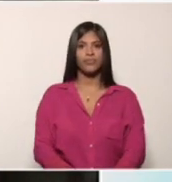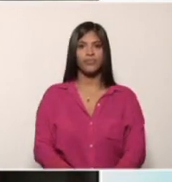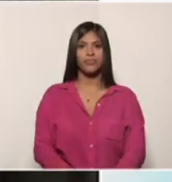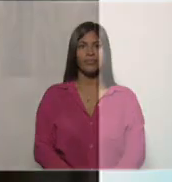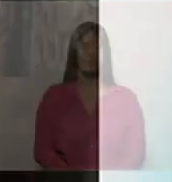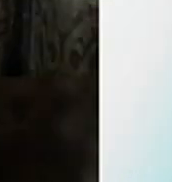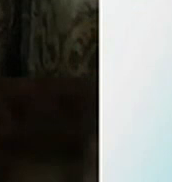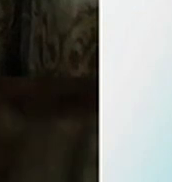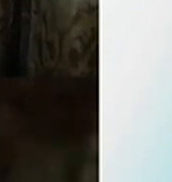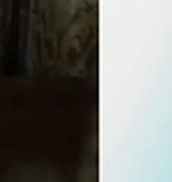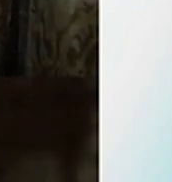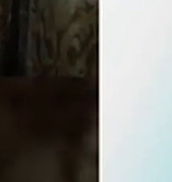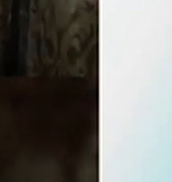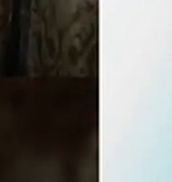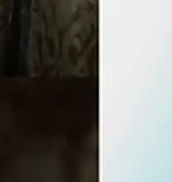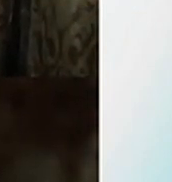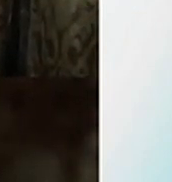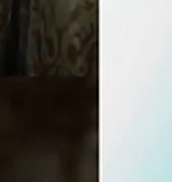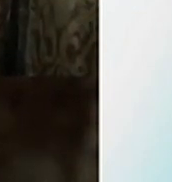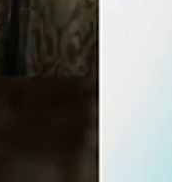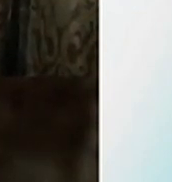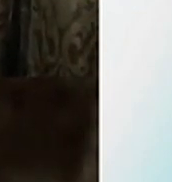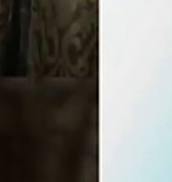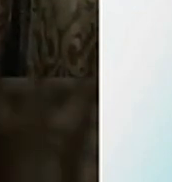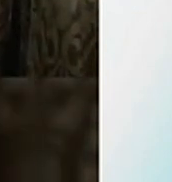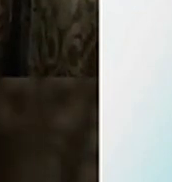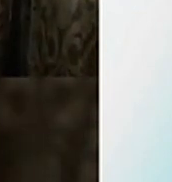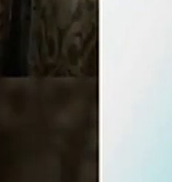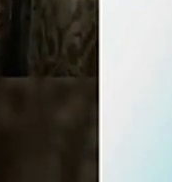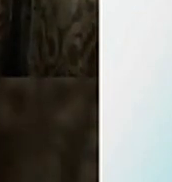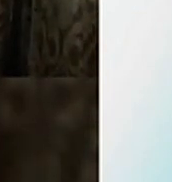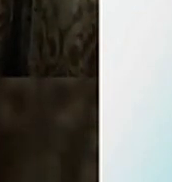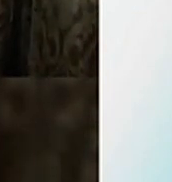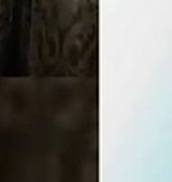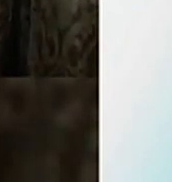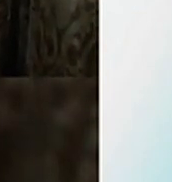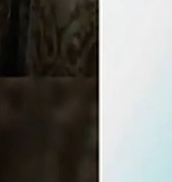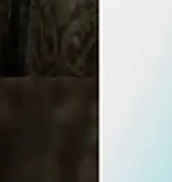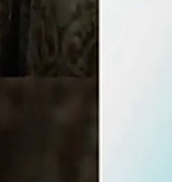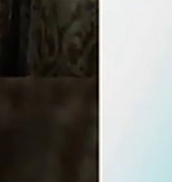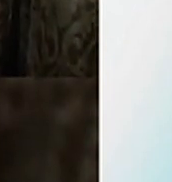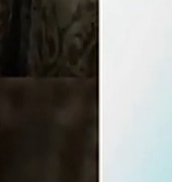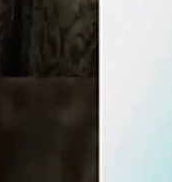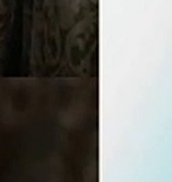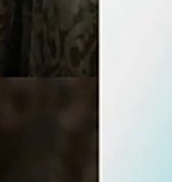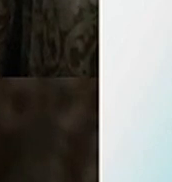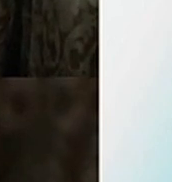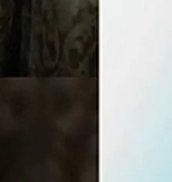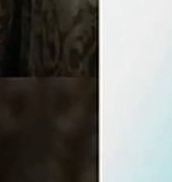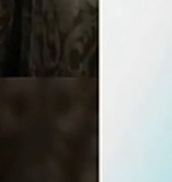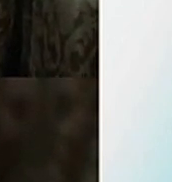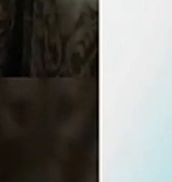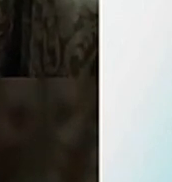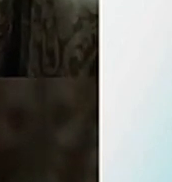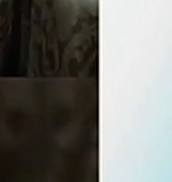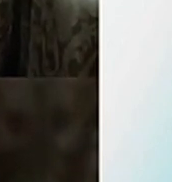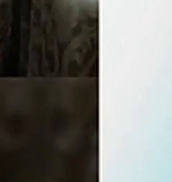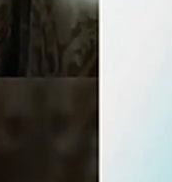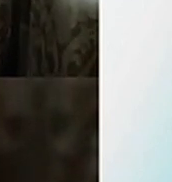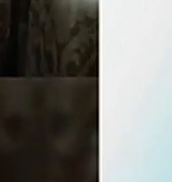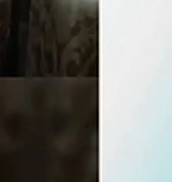Ahora vamos a practicar lengua de señas. Primera oración.